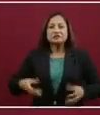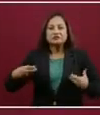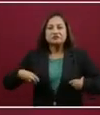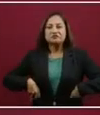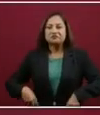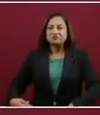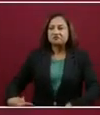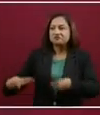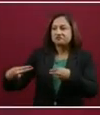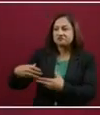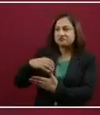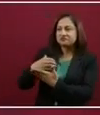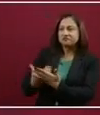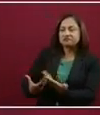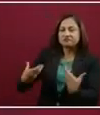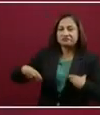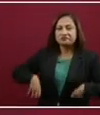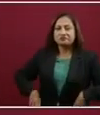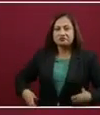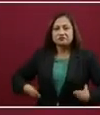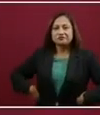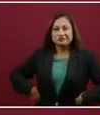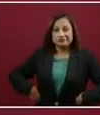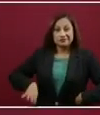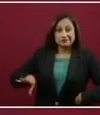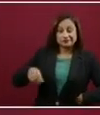negocios? Pues que ya